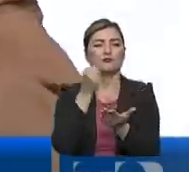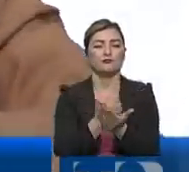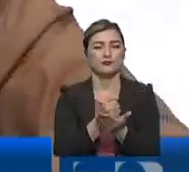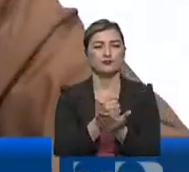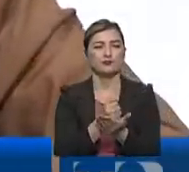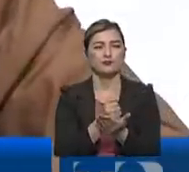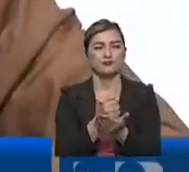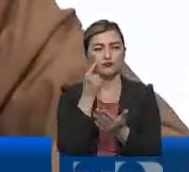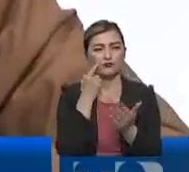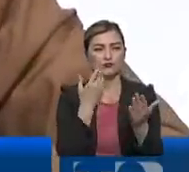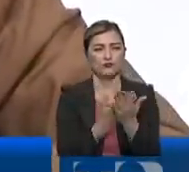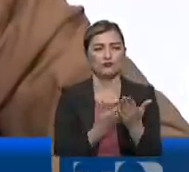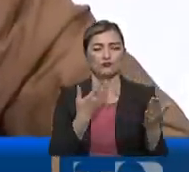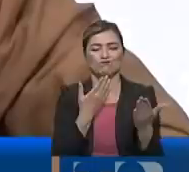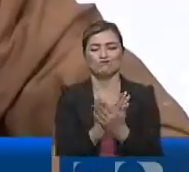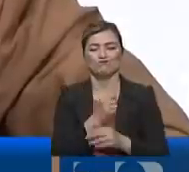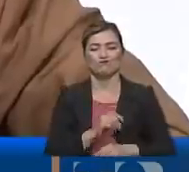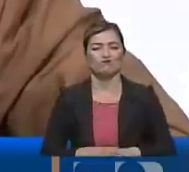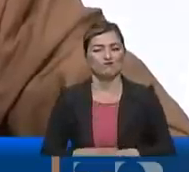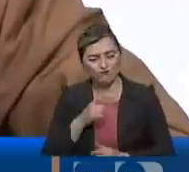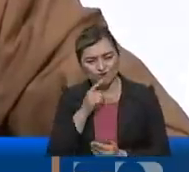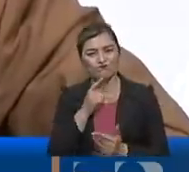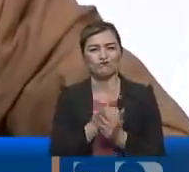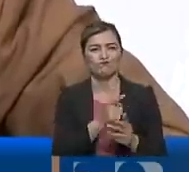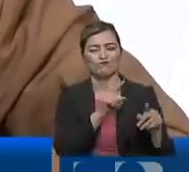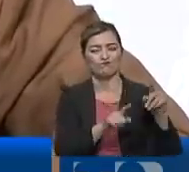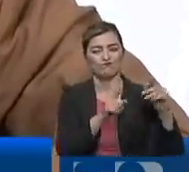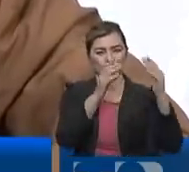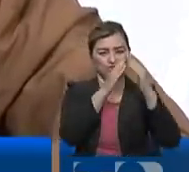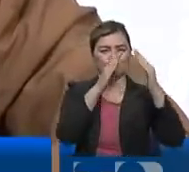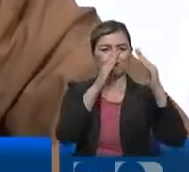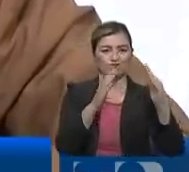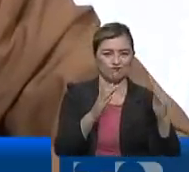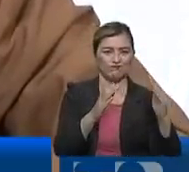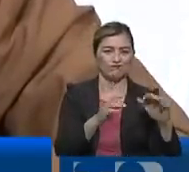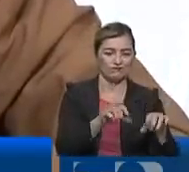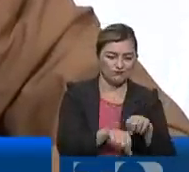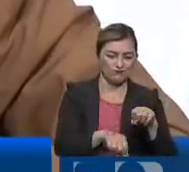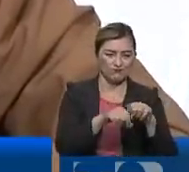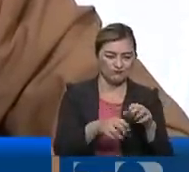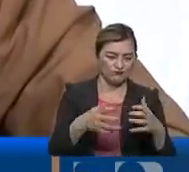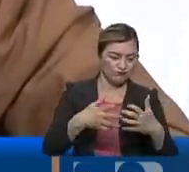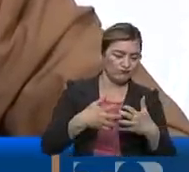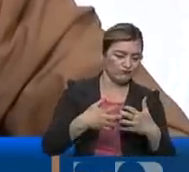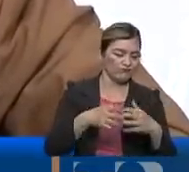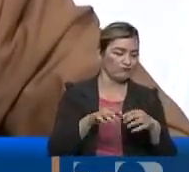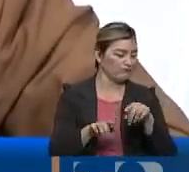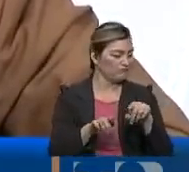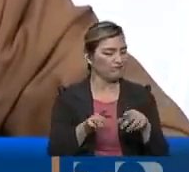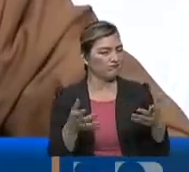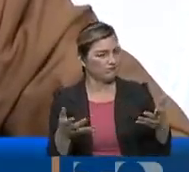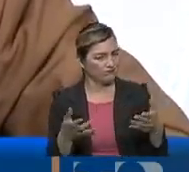donde demostramos que si bien es cierto, en algunas casas habían algunas averías en cuanto